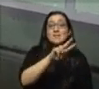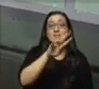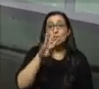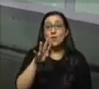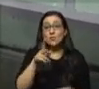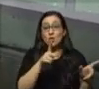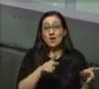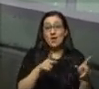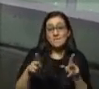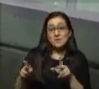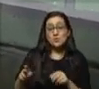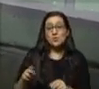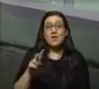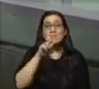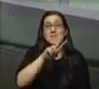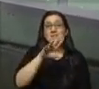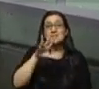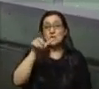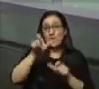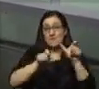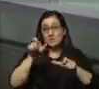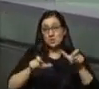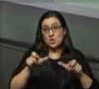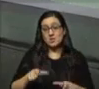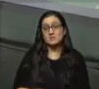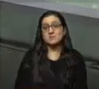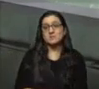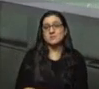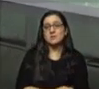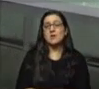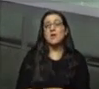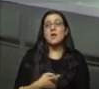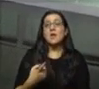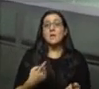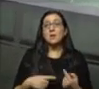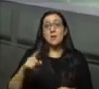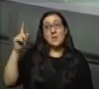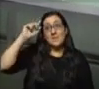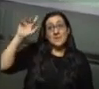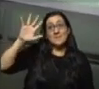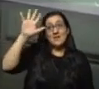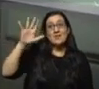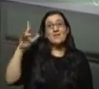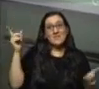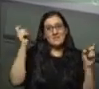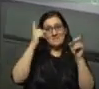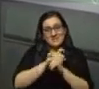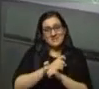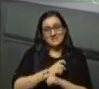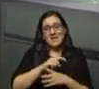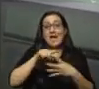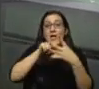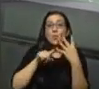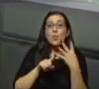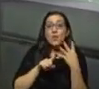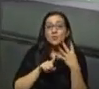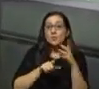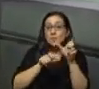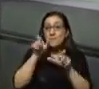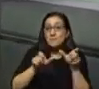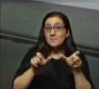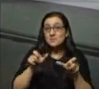25 personajes porque uno está Pablo Montero y su papá Montero Castillo pero este me imagino que habrá sido difícil hay cuatro de cuatro